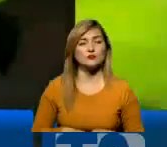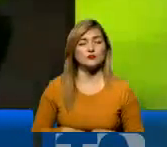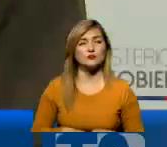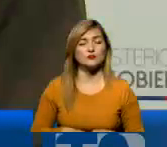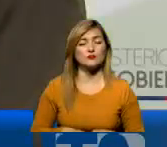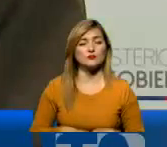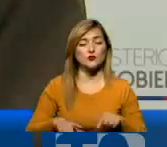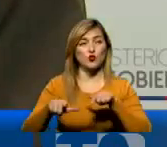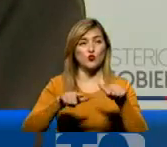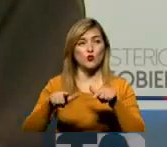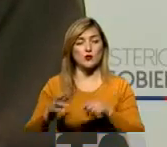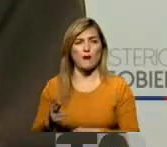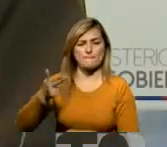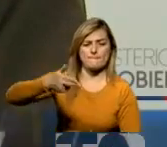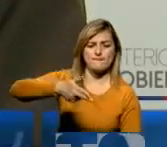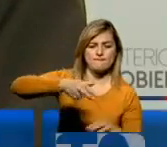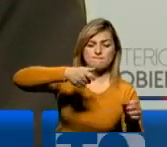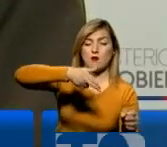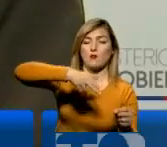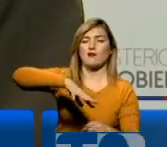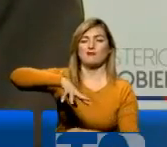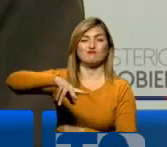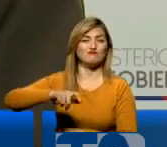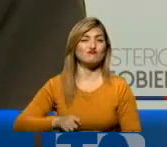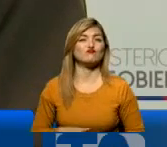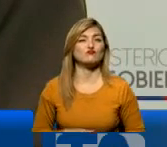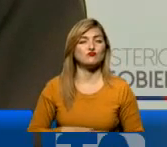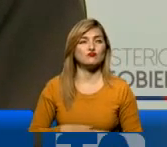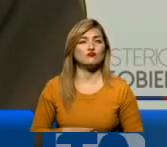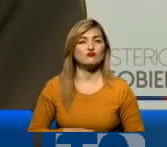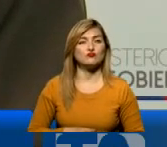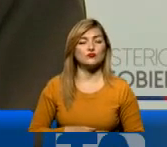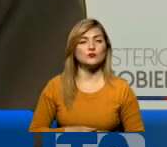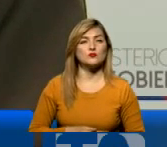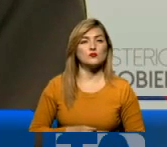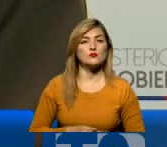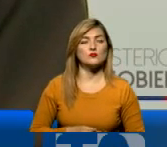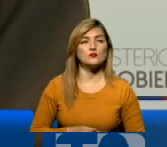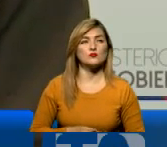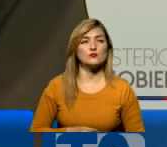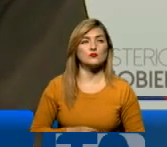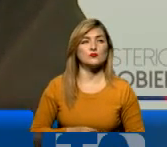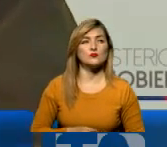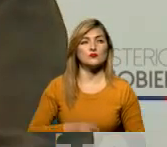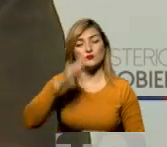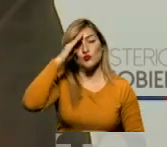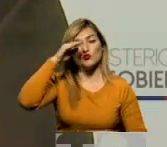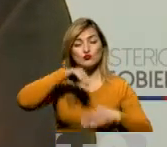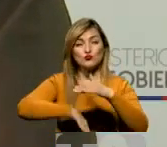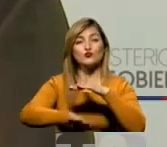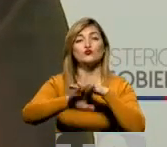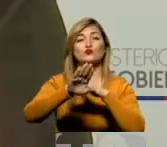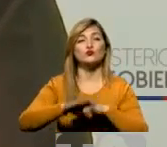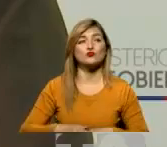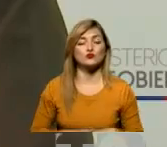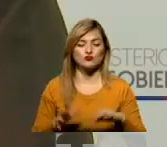trabajadores de este establecimiento. Mientras forcejeaban con el otro individuo, ingresa nuestro servidor policial,